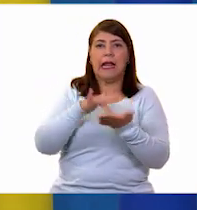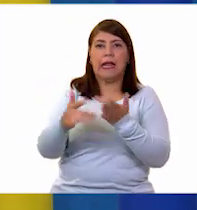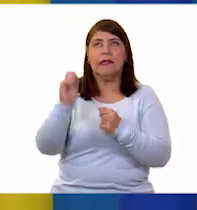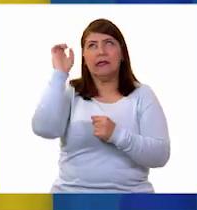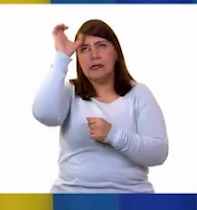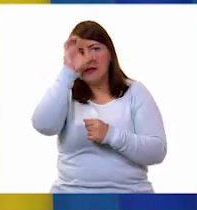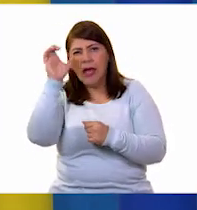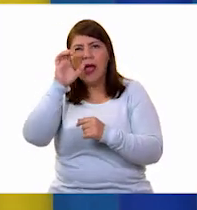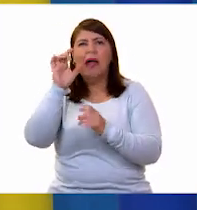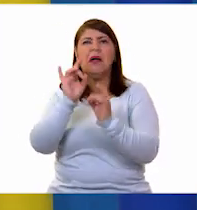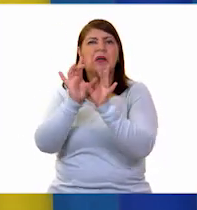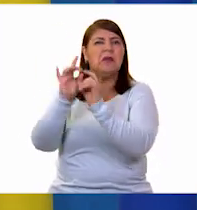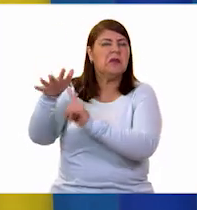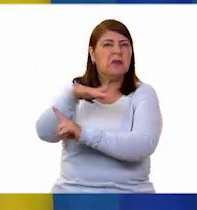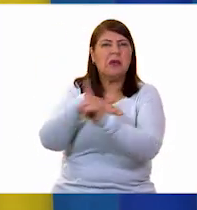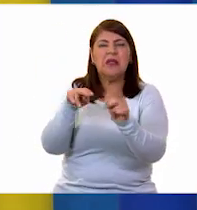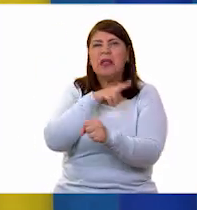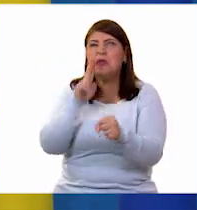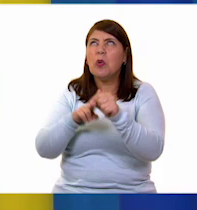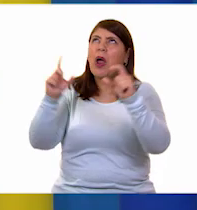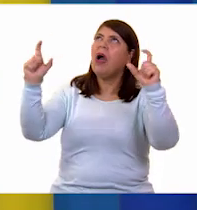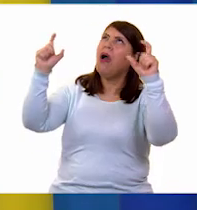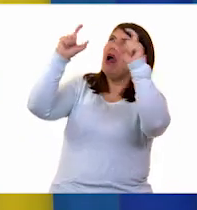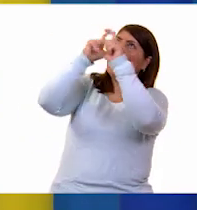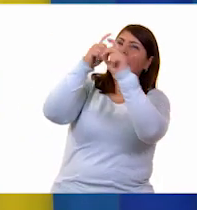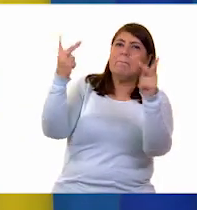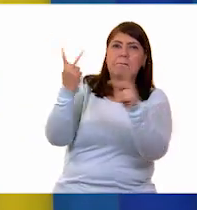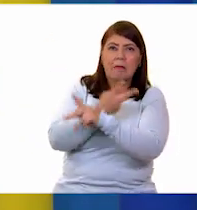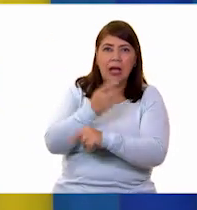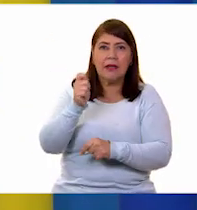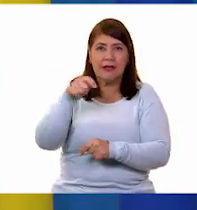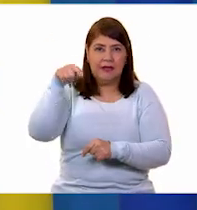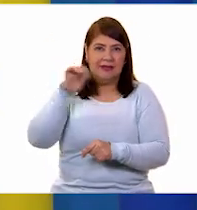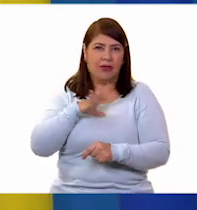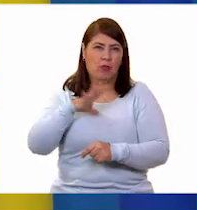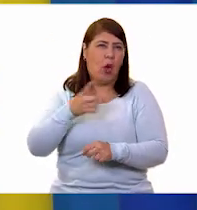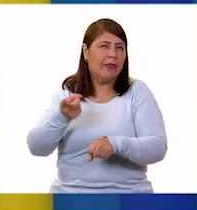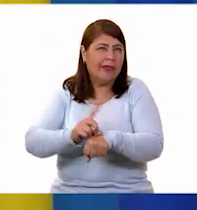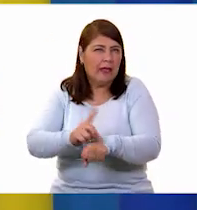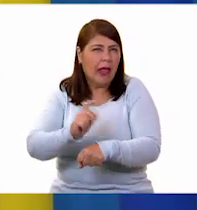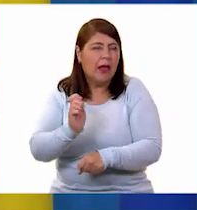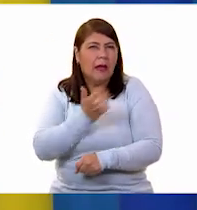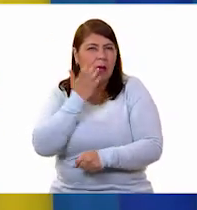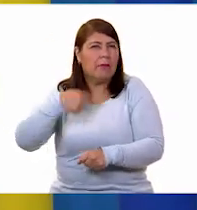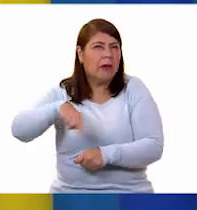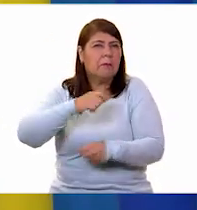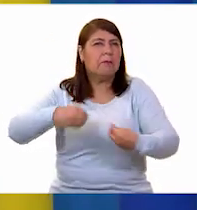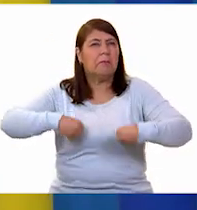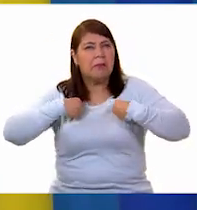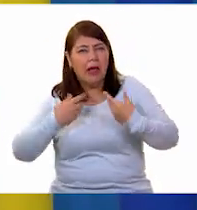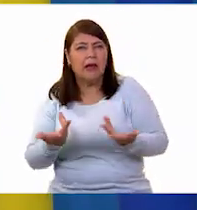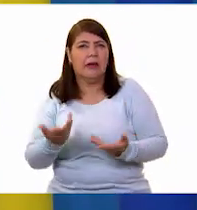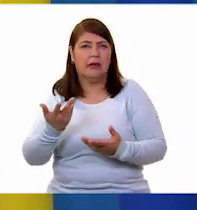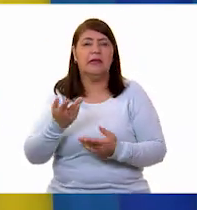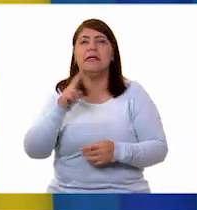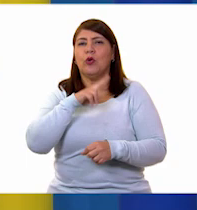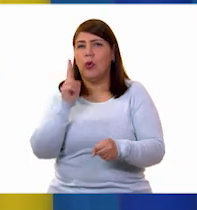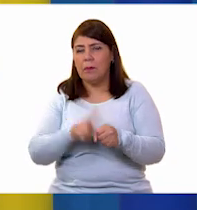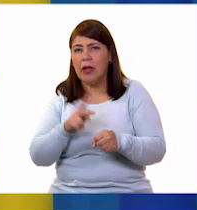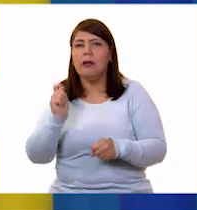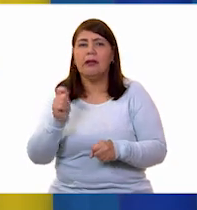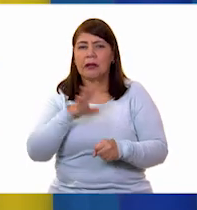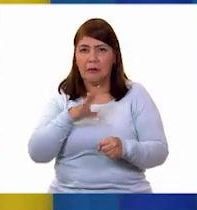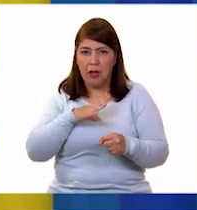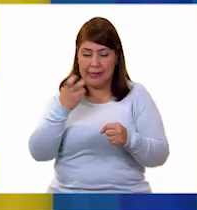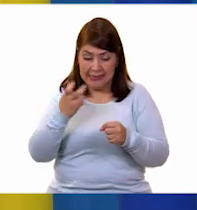los fenómenos naturales conocidos como eclipses que ocurren en nuestra cotidianidad. Por medio de los modelos, todas las